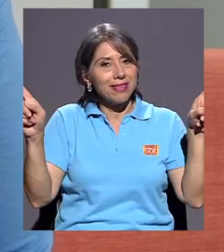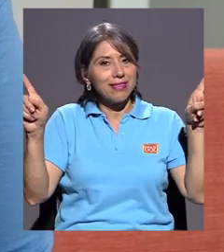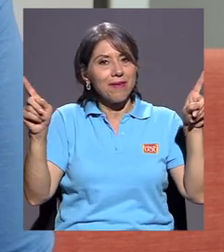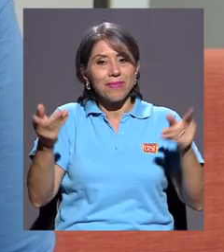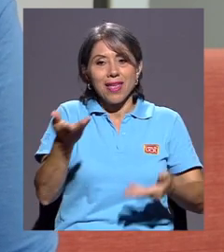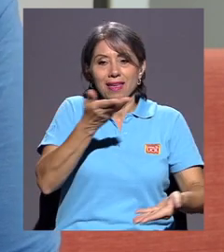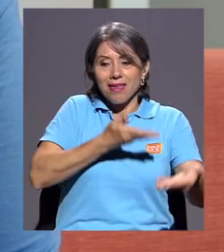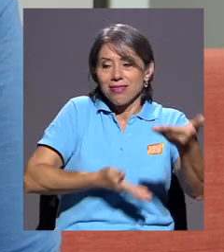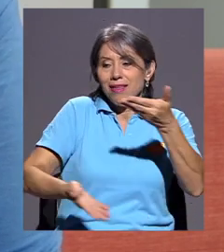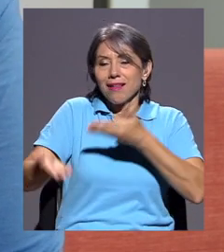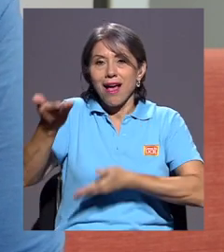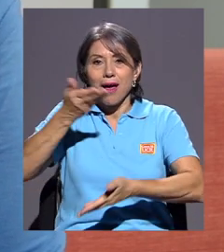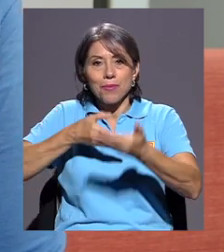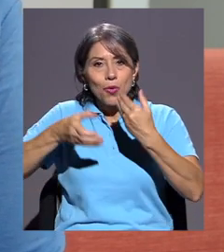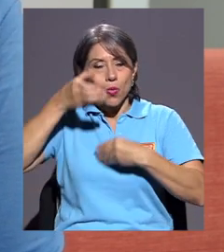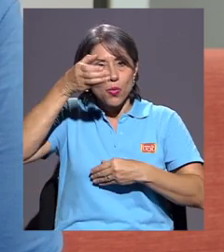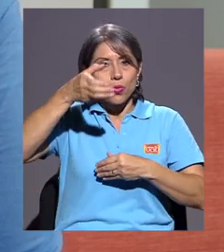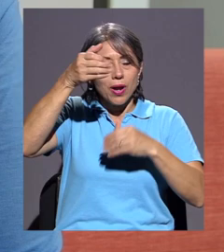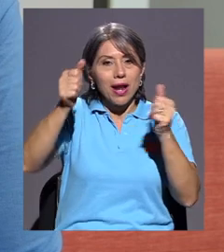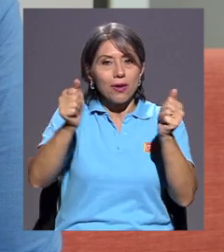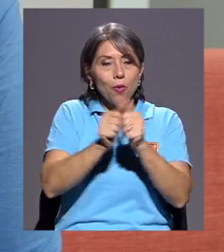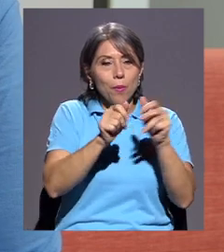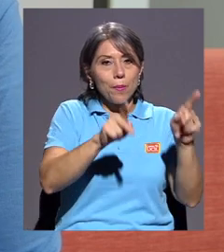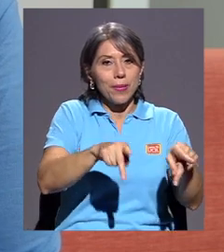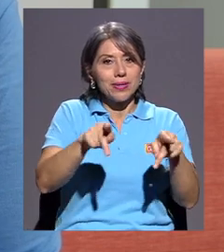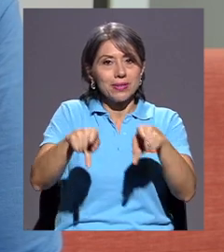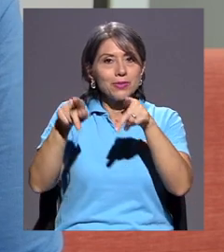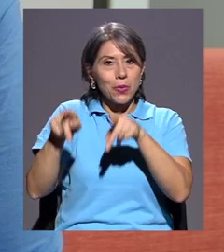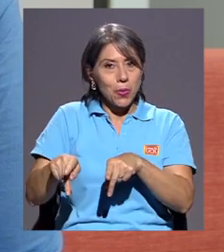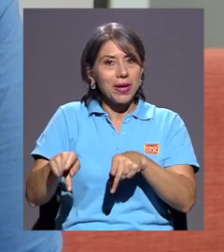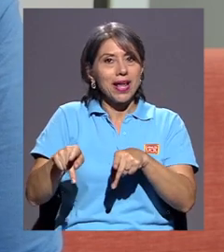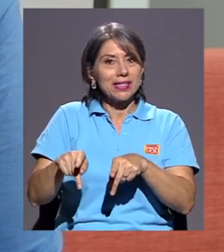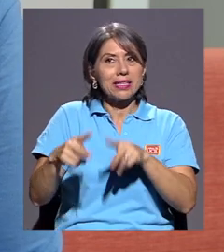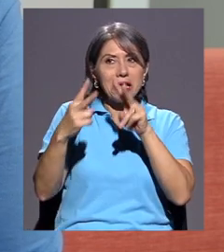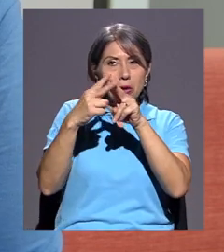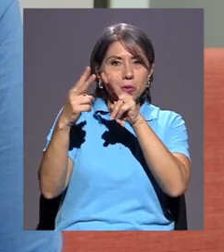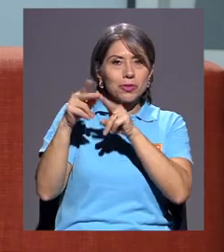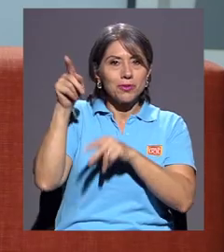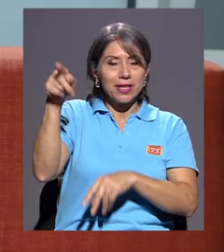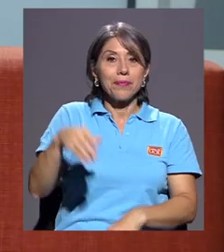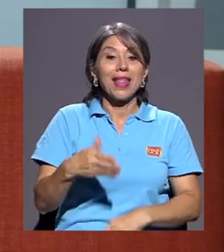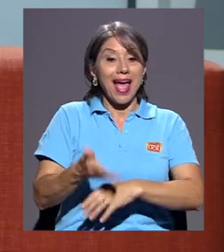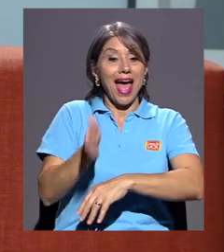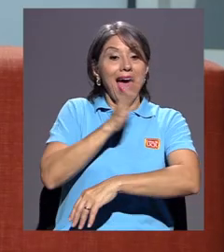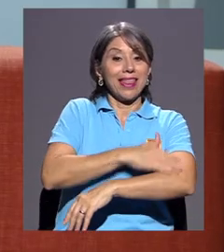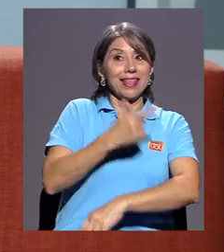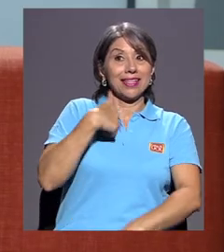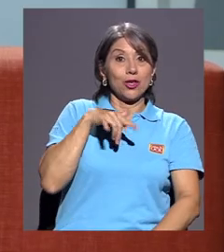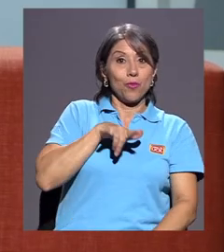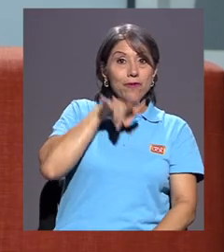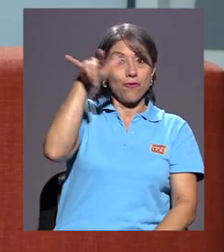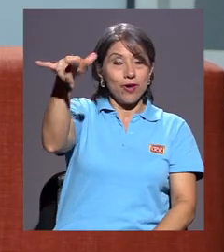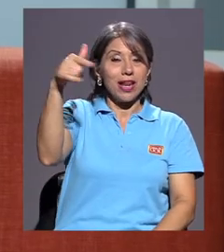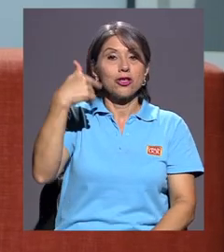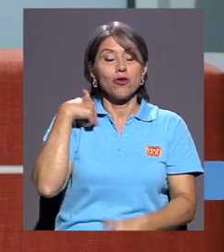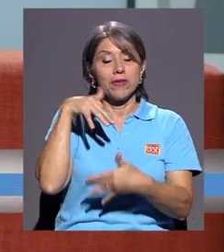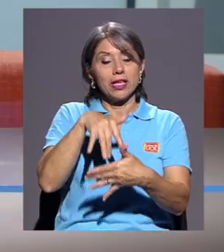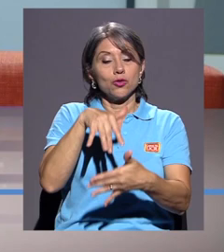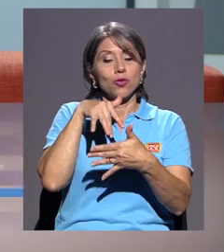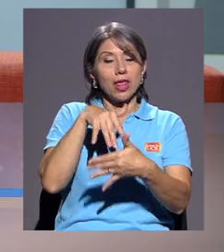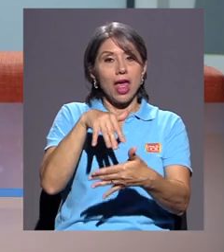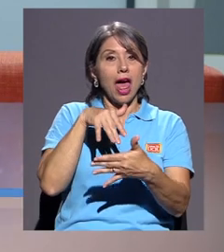el intercambio cultural con las distintas personas que llegamos a conocer allá. Antes de irme ya había cursado hasta